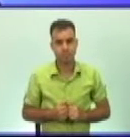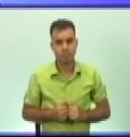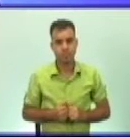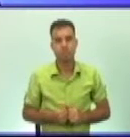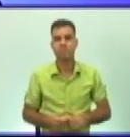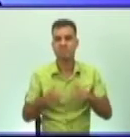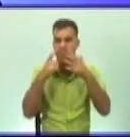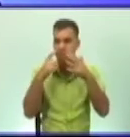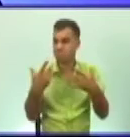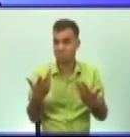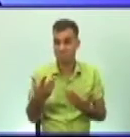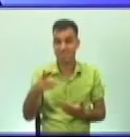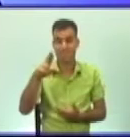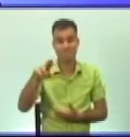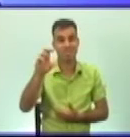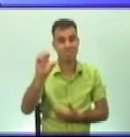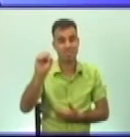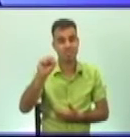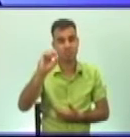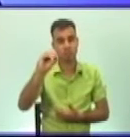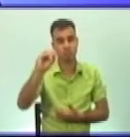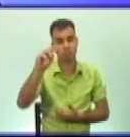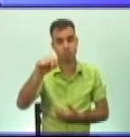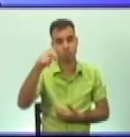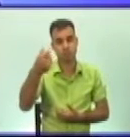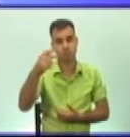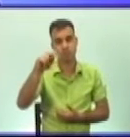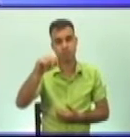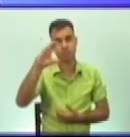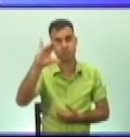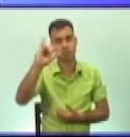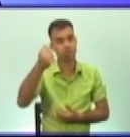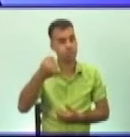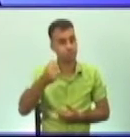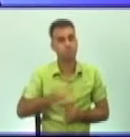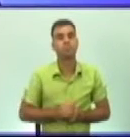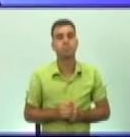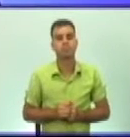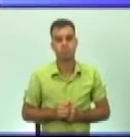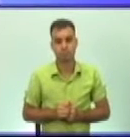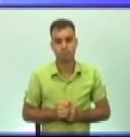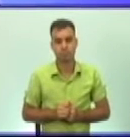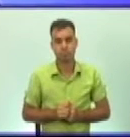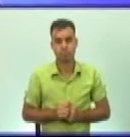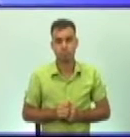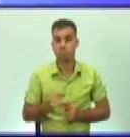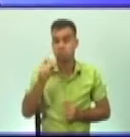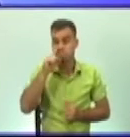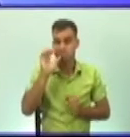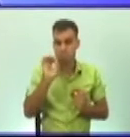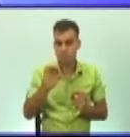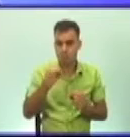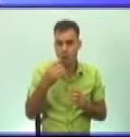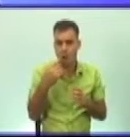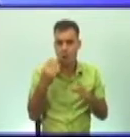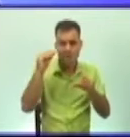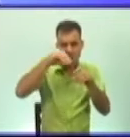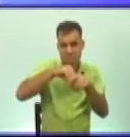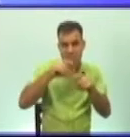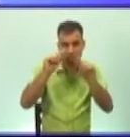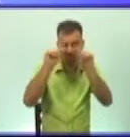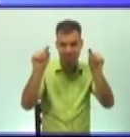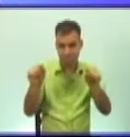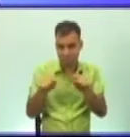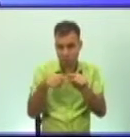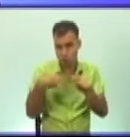la resonancia, y completaríamos la clase con algunas situaciones propias de los circuitos que hemos